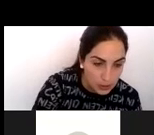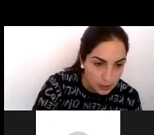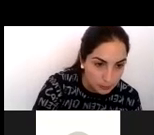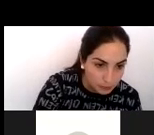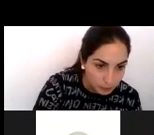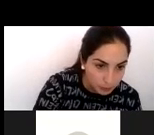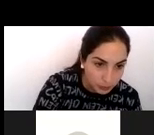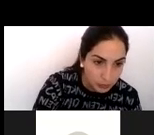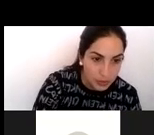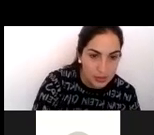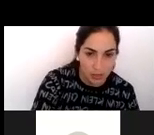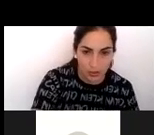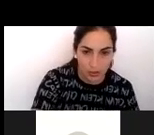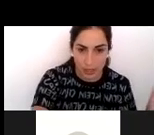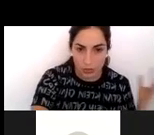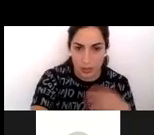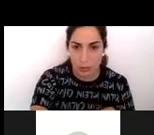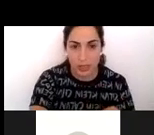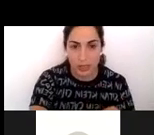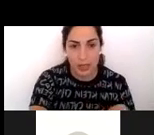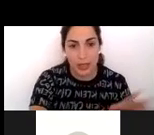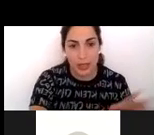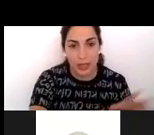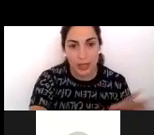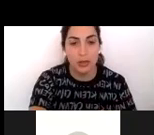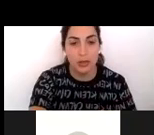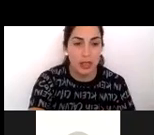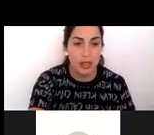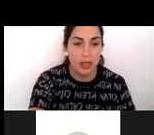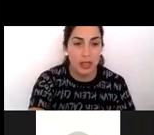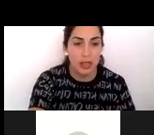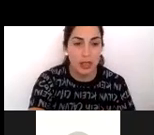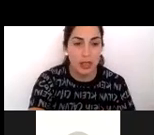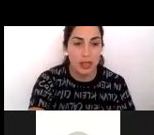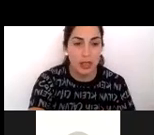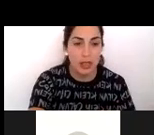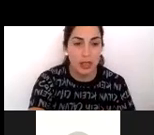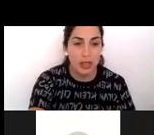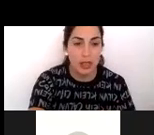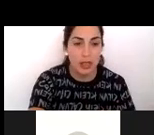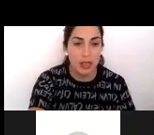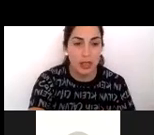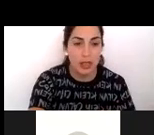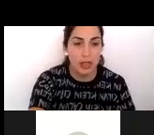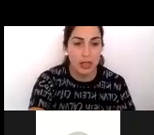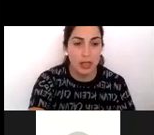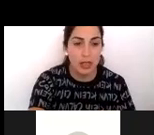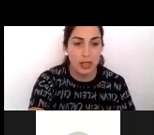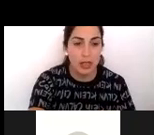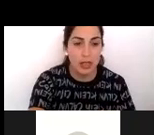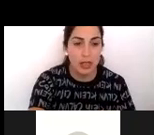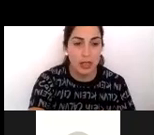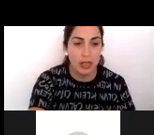Entonces, se nos venía otra portada pero era parecido al ejemplo que habíamos visto de